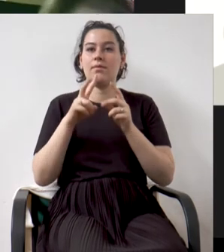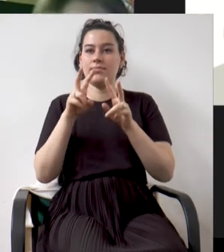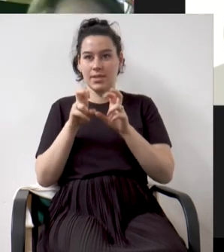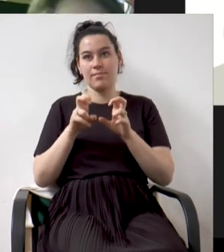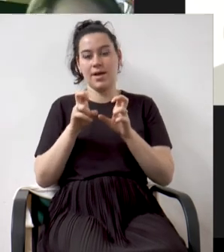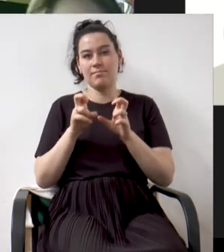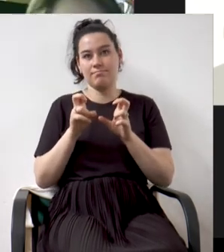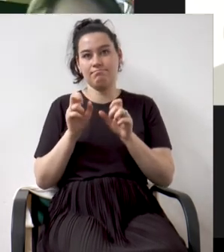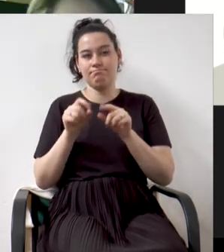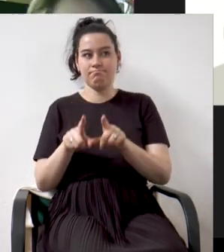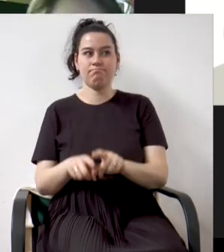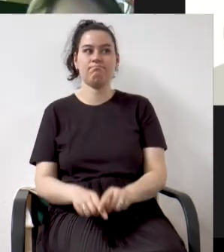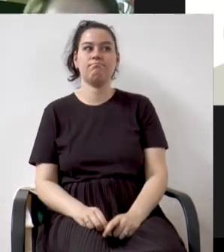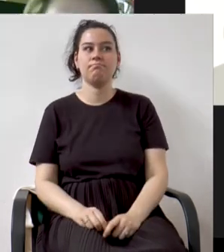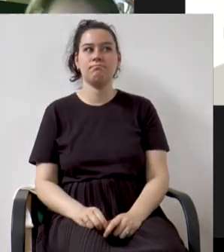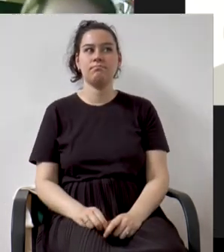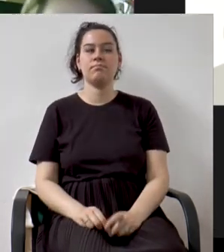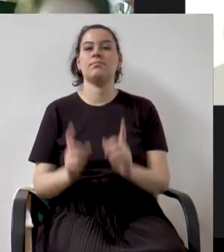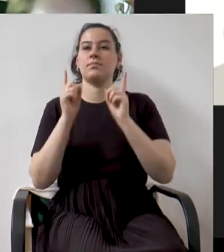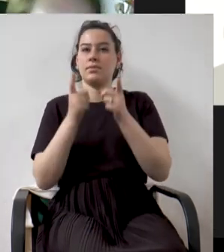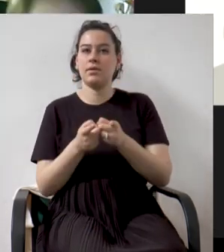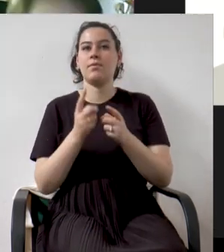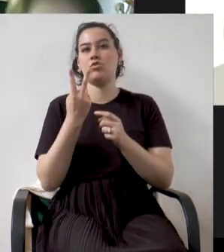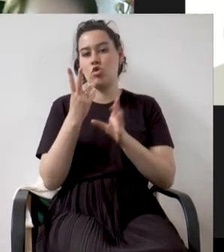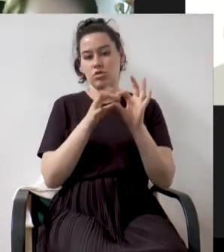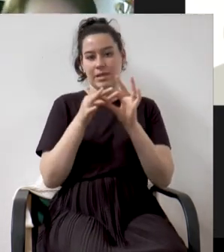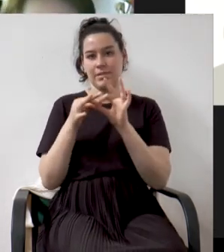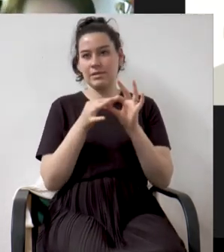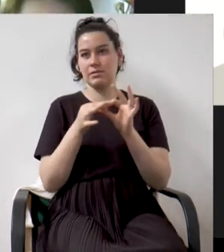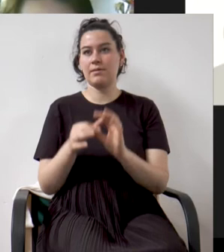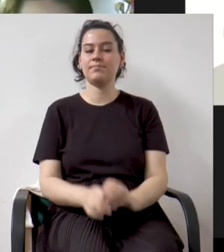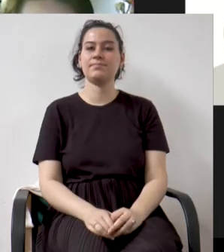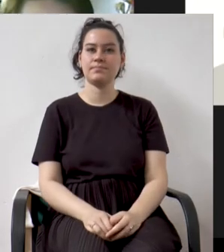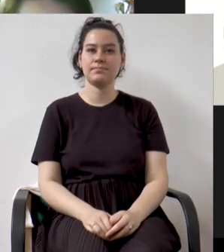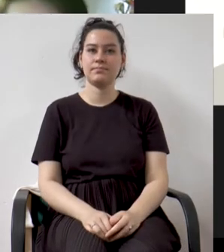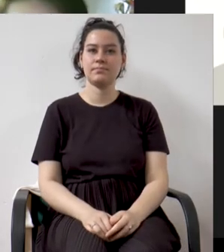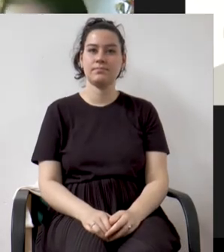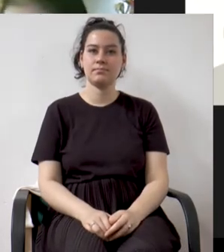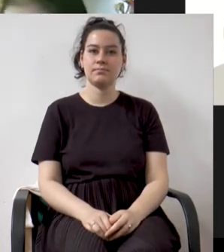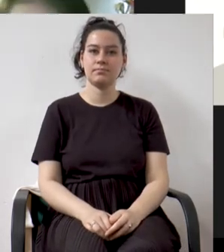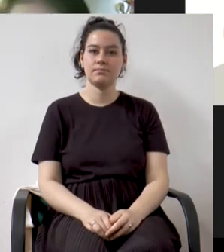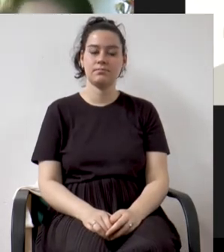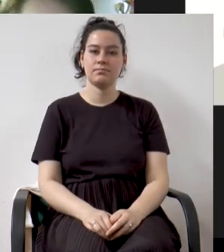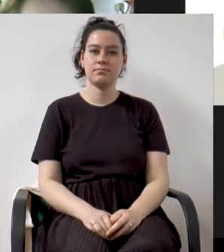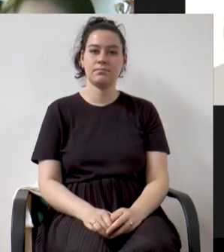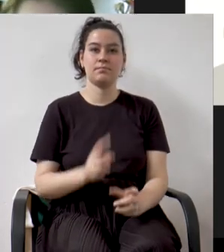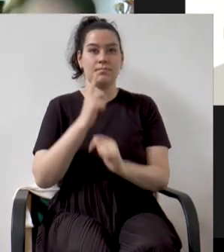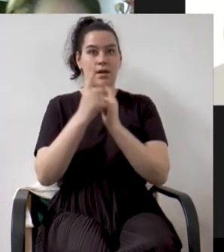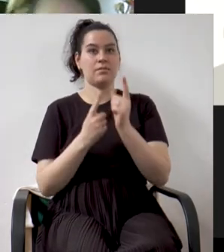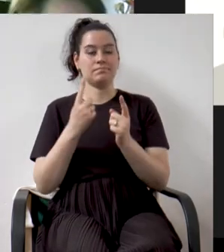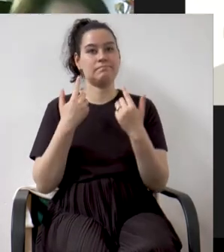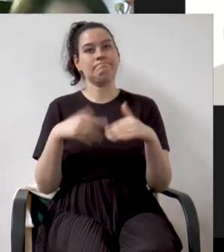caso. Va a haber también una doble dependencia. Y para muchos sí, es una cosa totalmente